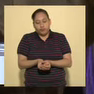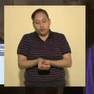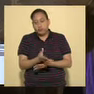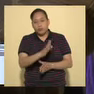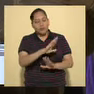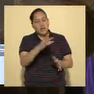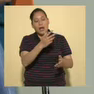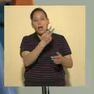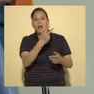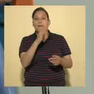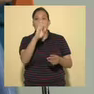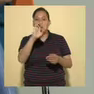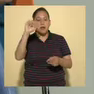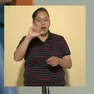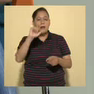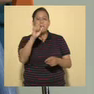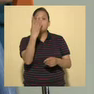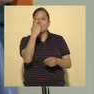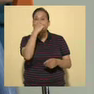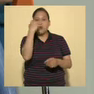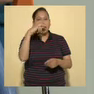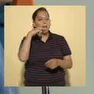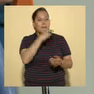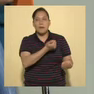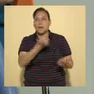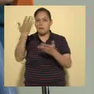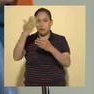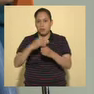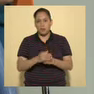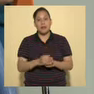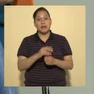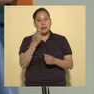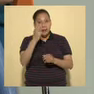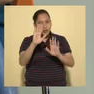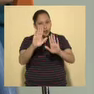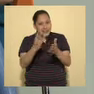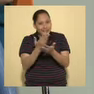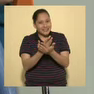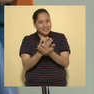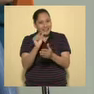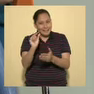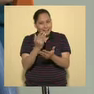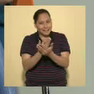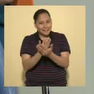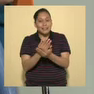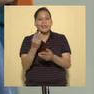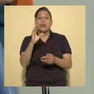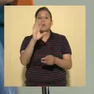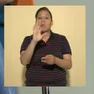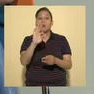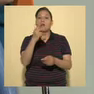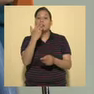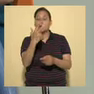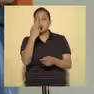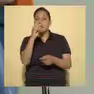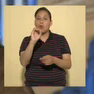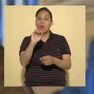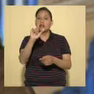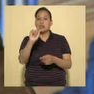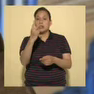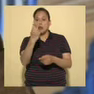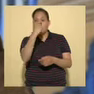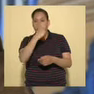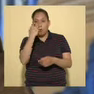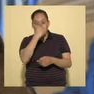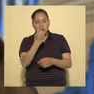alta junto con el bebé antes de 24 horas. Ahí sí nos tenemos que esperar por lo menos que tenga 48 o 72